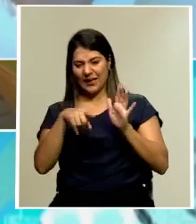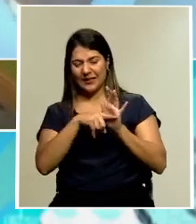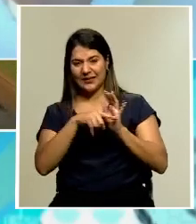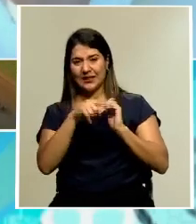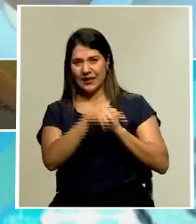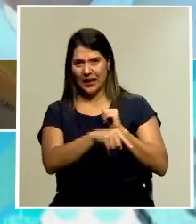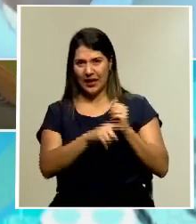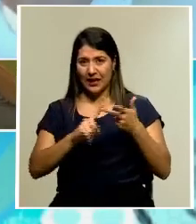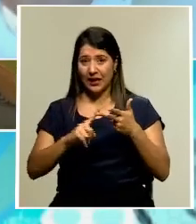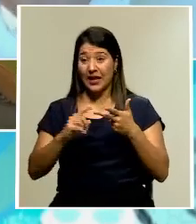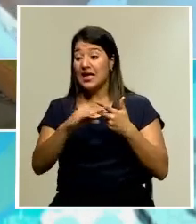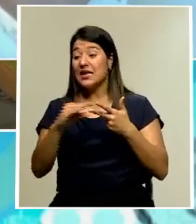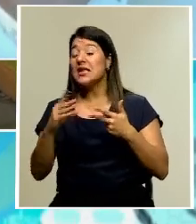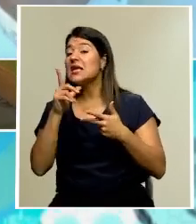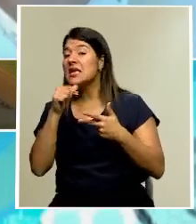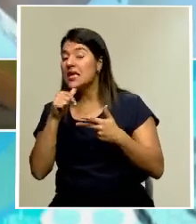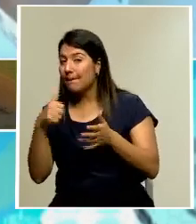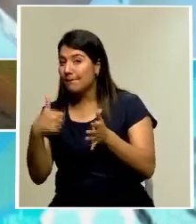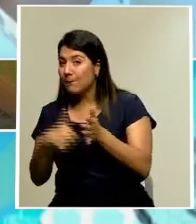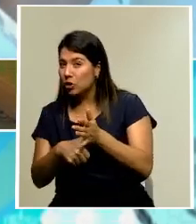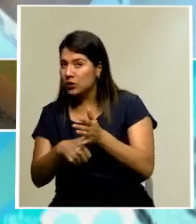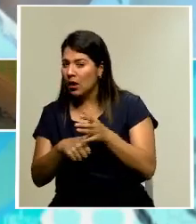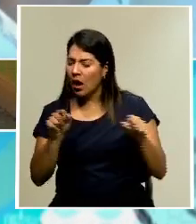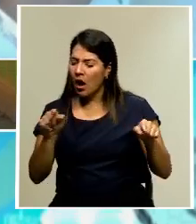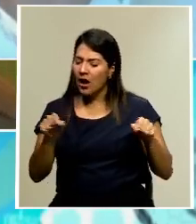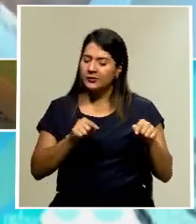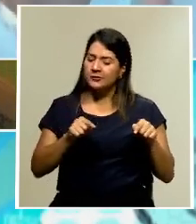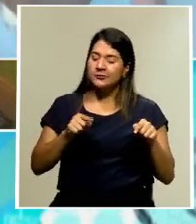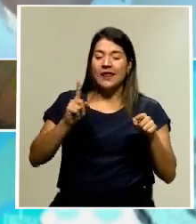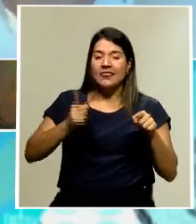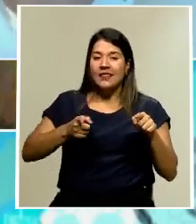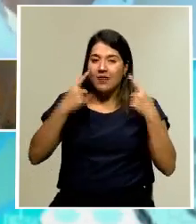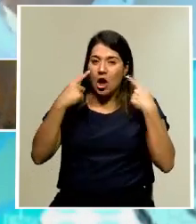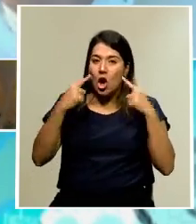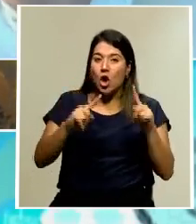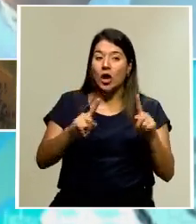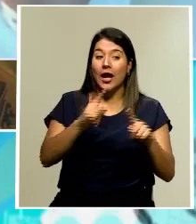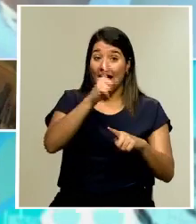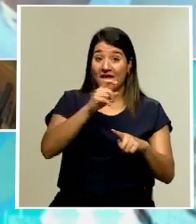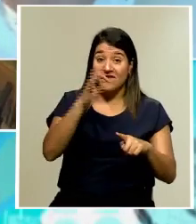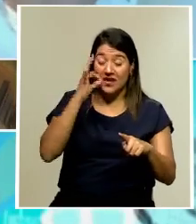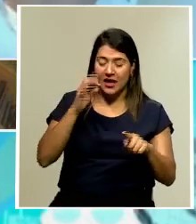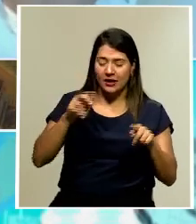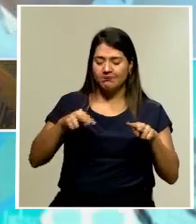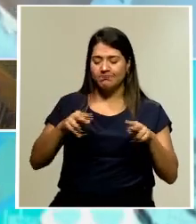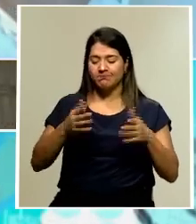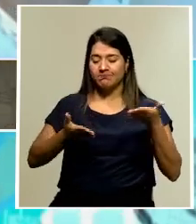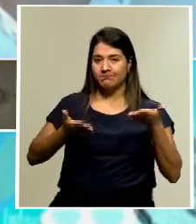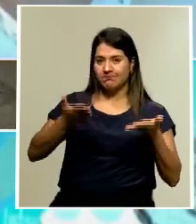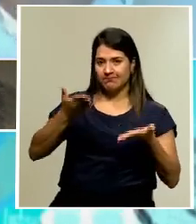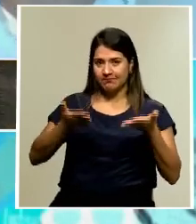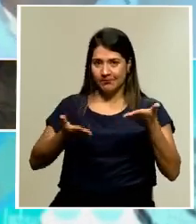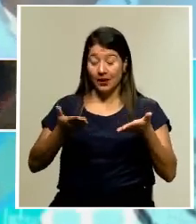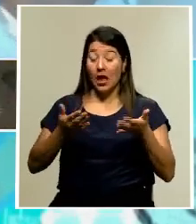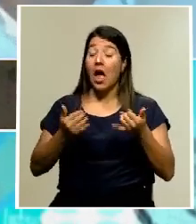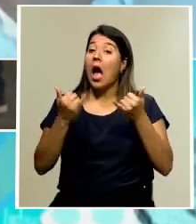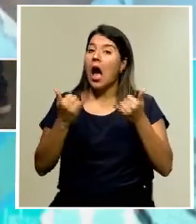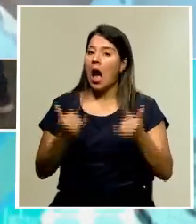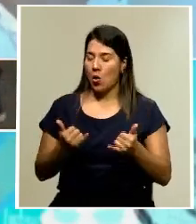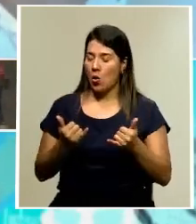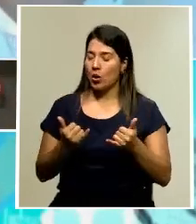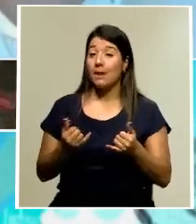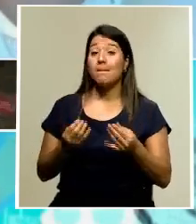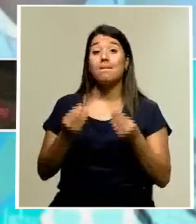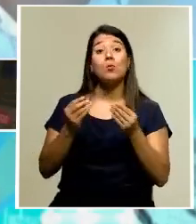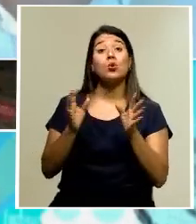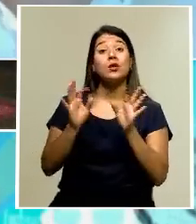voto que va a ir a las urnas es algo que tendrá que calibrar don José María. Ahora bien, aquí hay una hipótesis interesante, Ernesto,